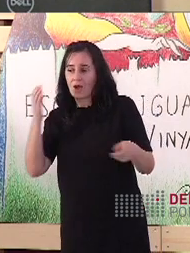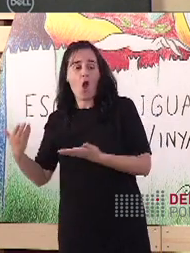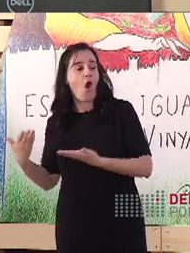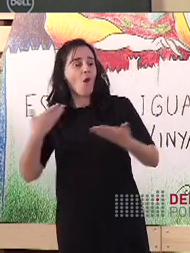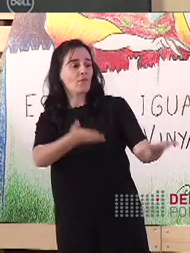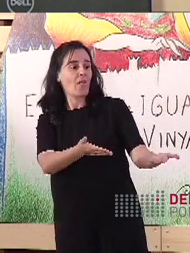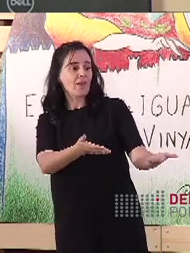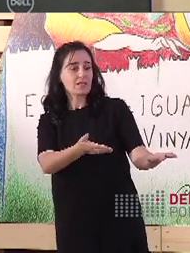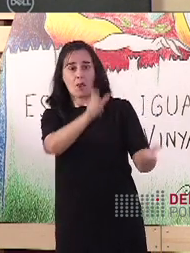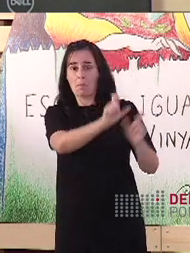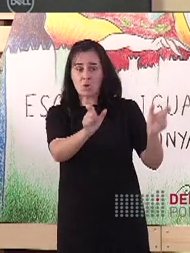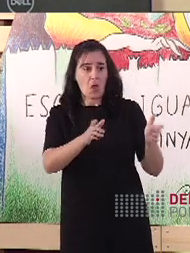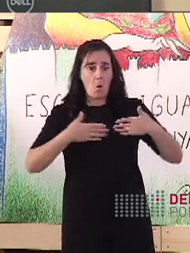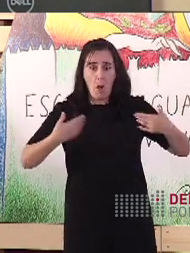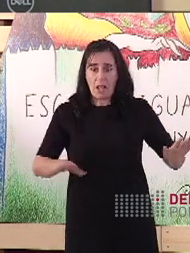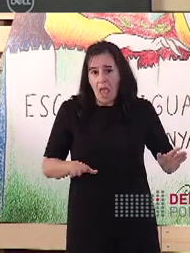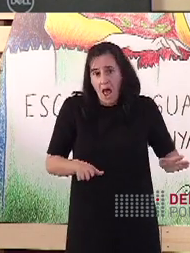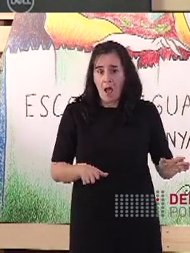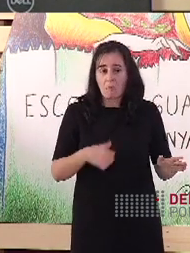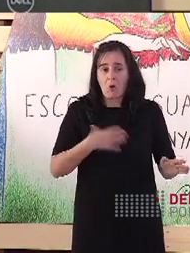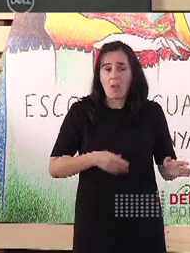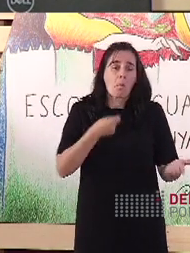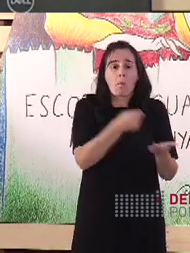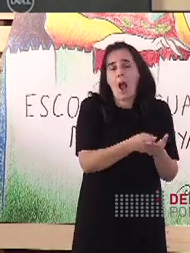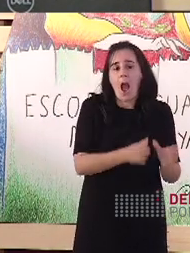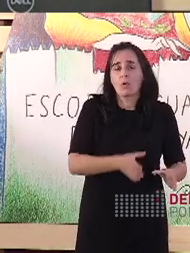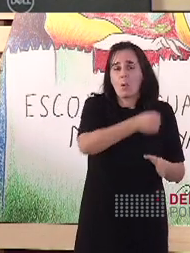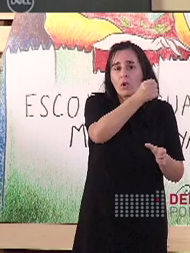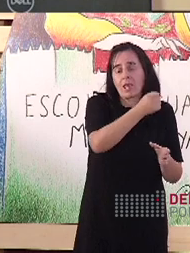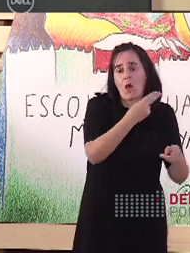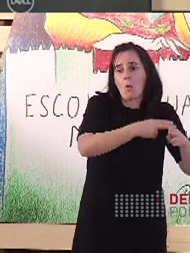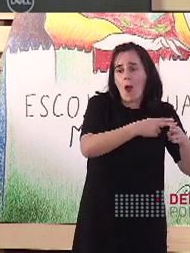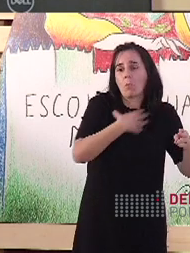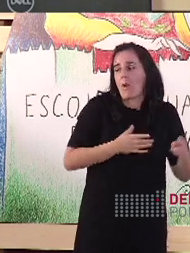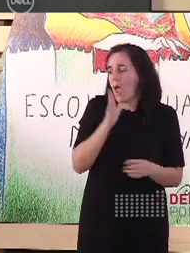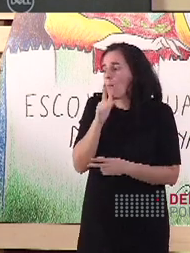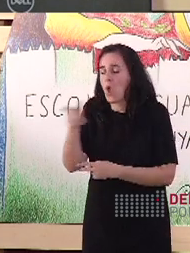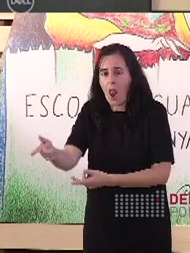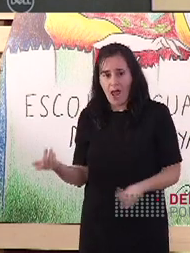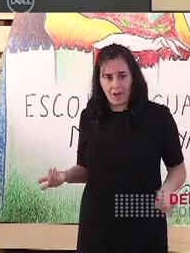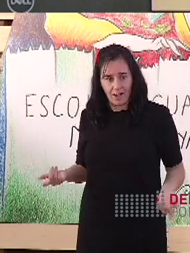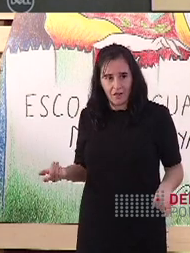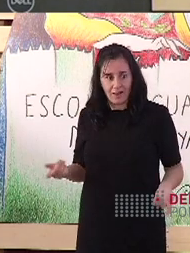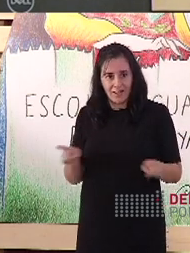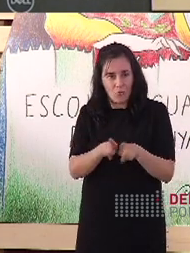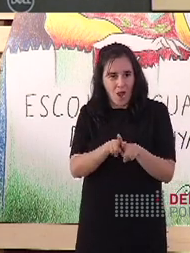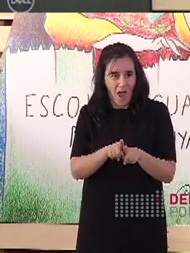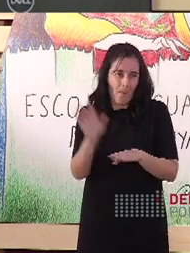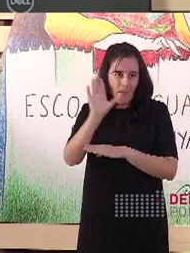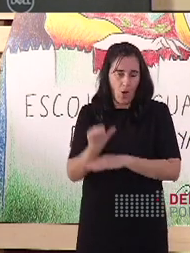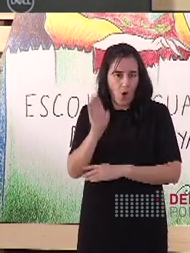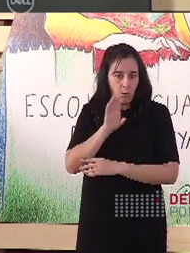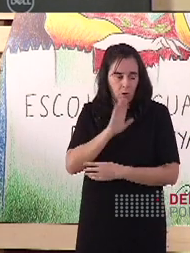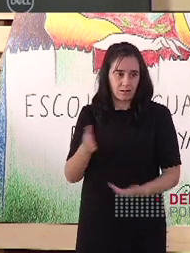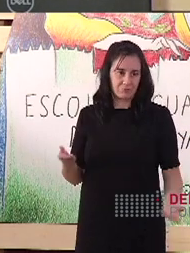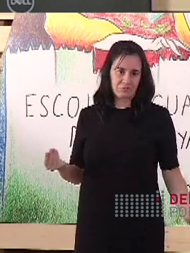los que quieran y paguen, por ejemplo, una botella en un bar, la pueden violar. Y eso es, y esa es una película porno. La